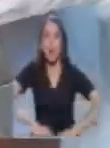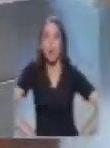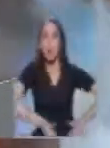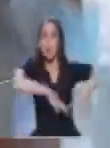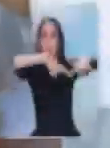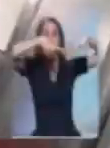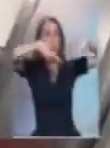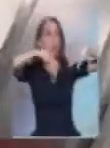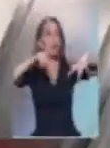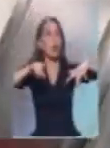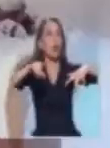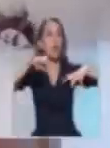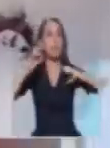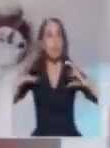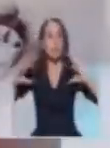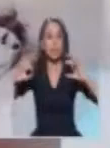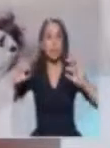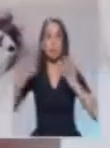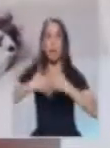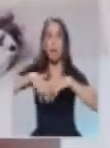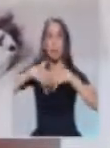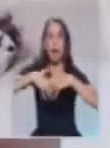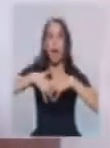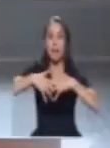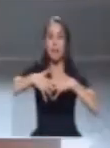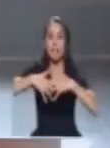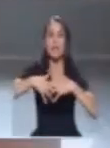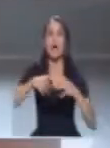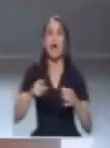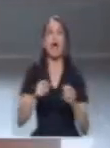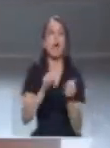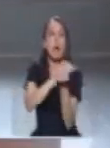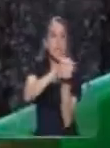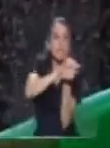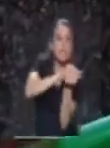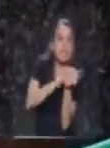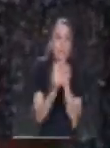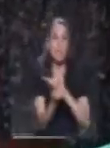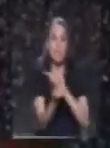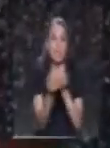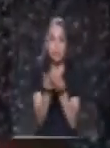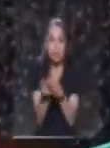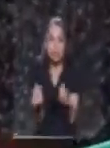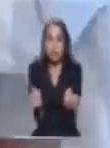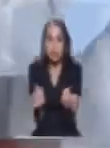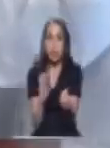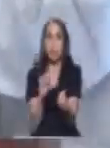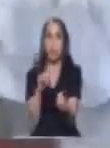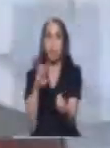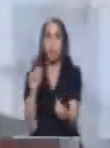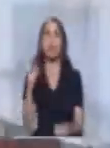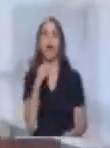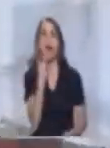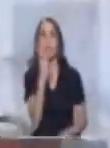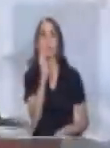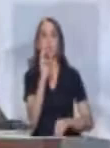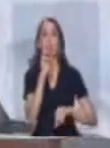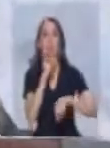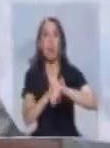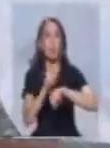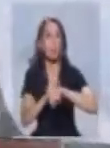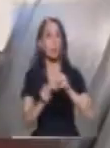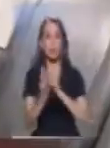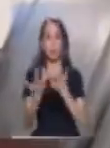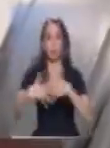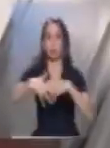esta maquinaria recién estrenada, encargada de convertir la fruta en pulpa. Por lo tanto, lo vamos a volver a pasar. Después de solo 30 minutos de ocupar esta